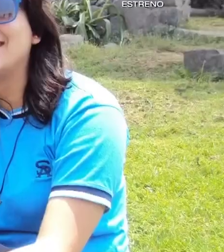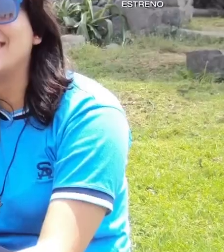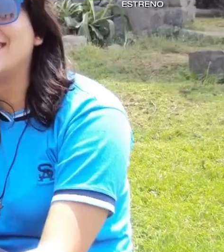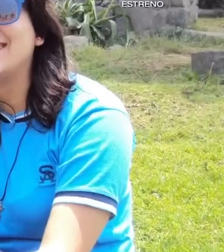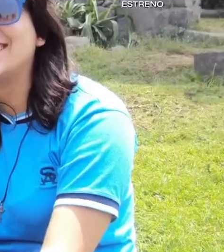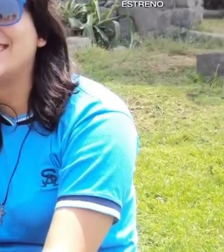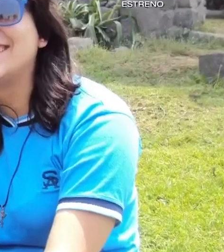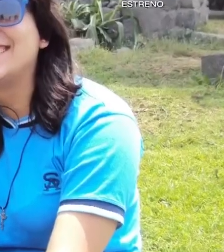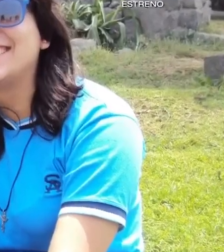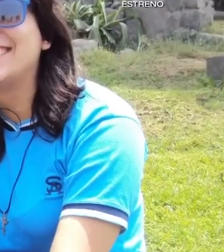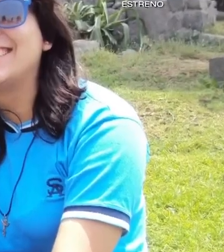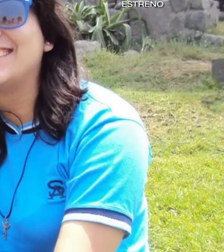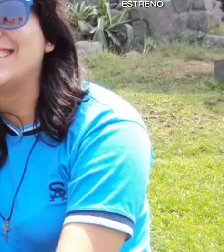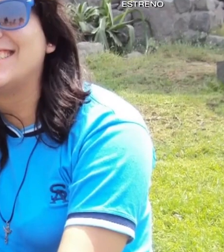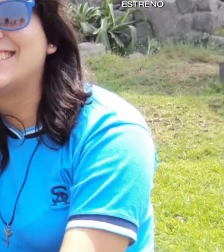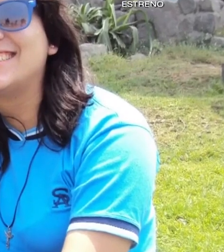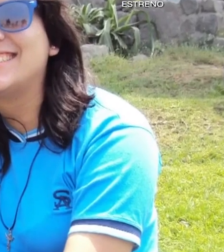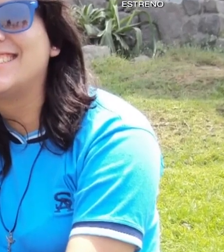bastante.